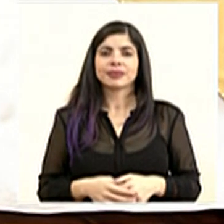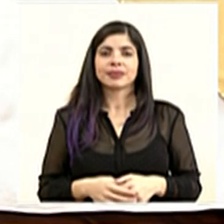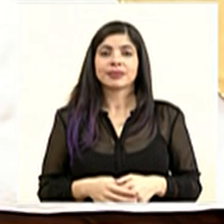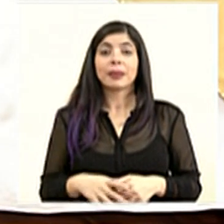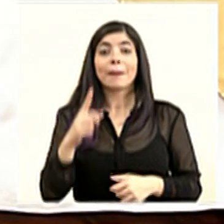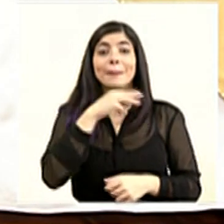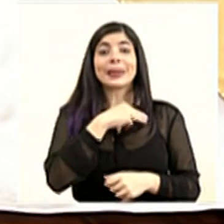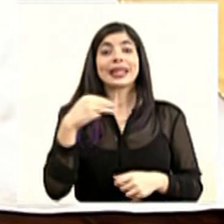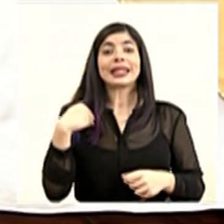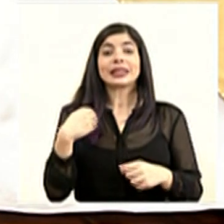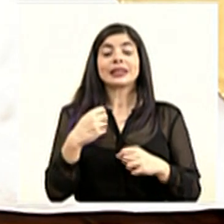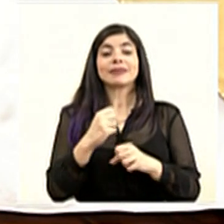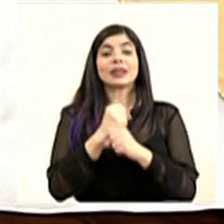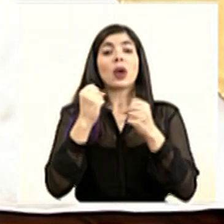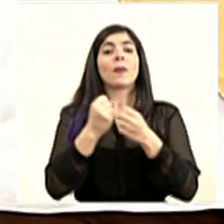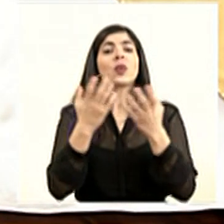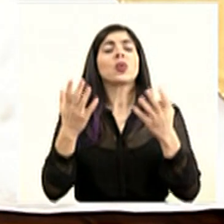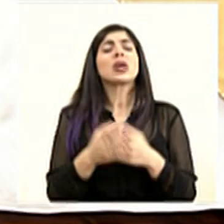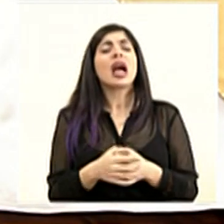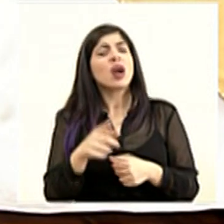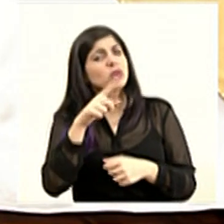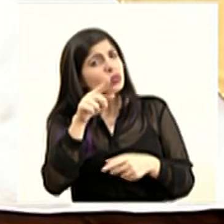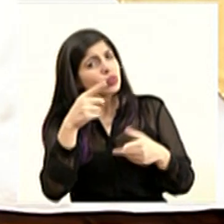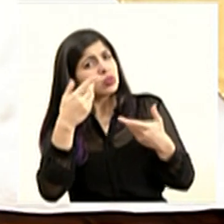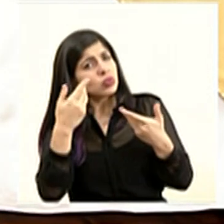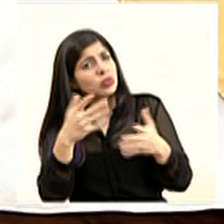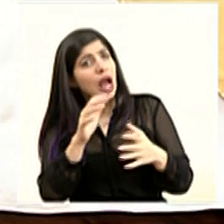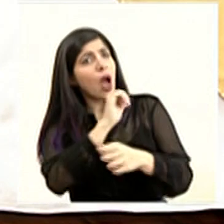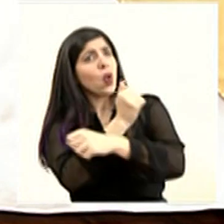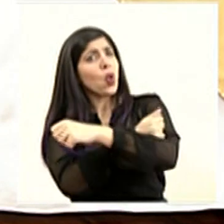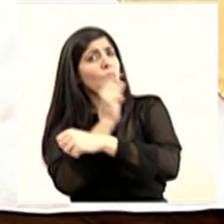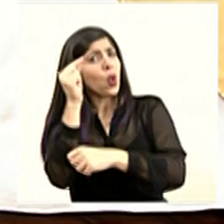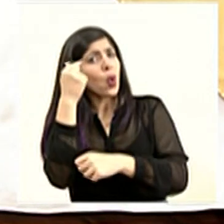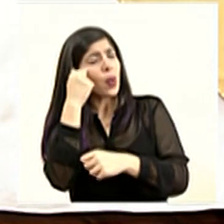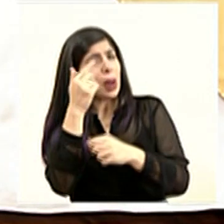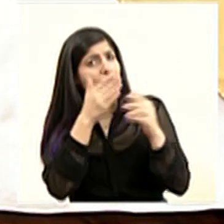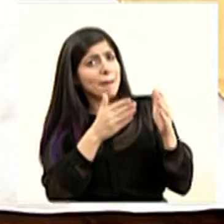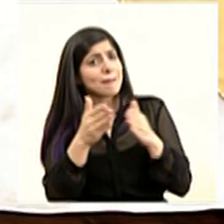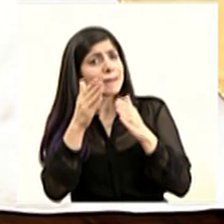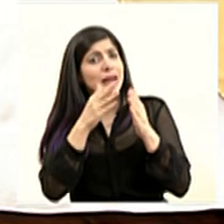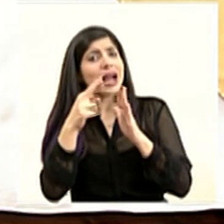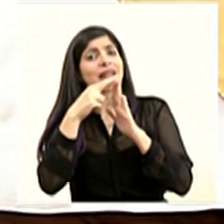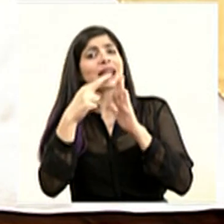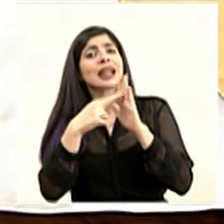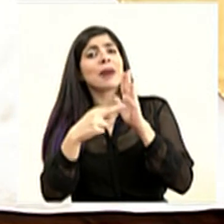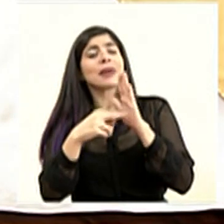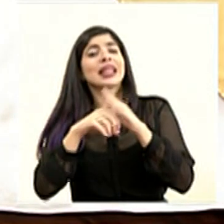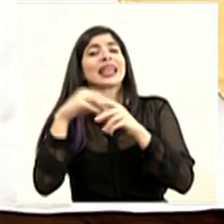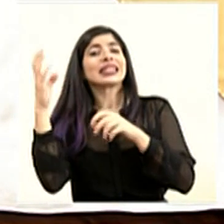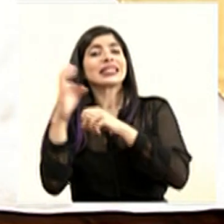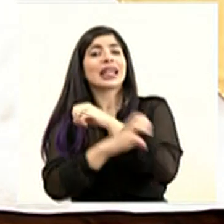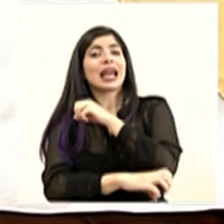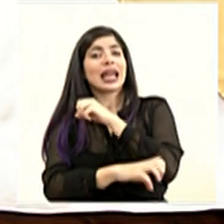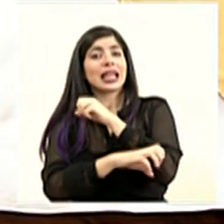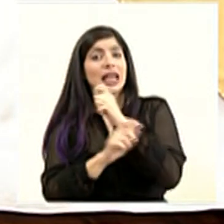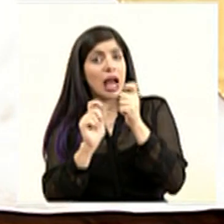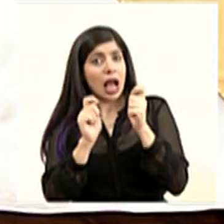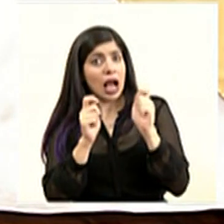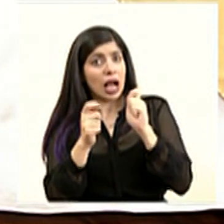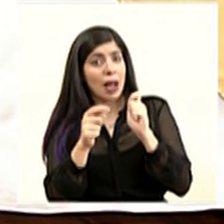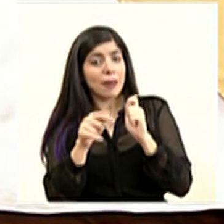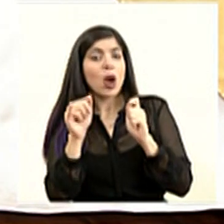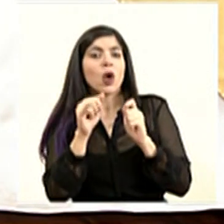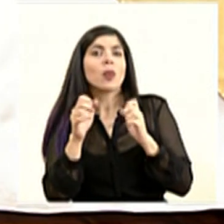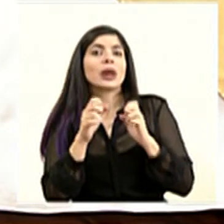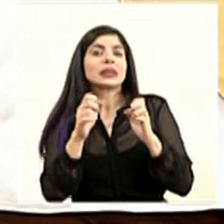Para el ministro de Seguridad Pública, ¿se han planteado las autoridades de gobierno la modificación de los reglamentos de extranjería como una posible estrategia